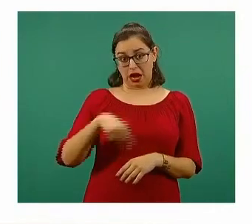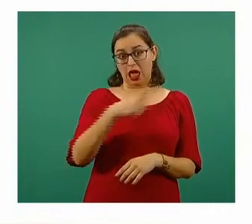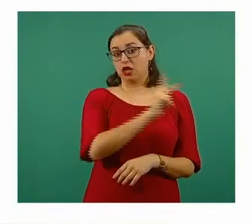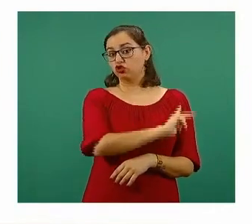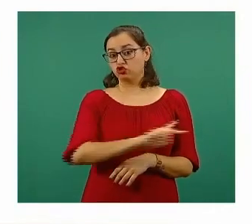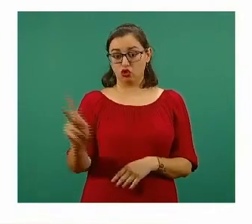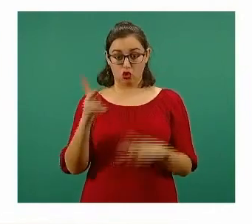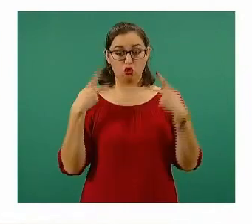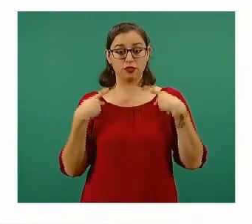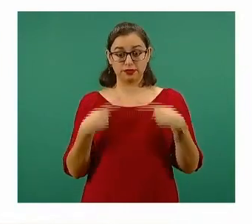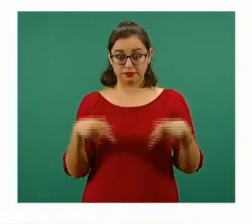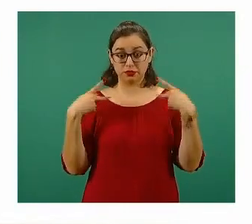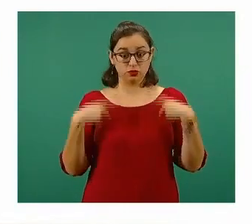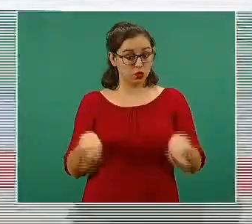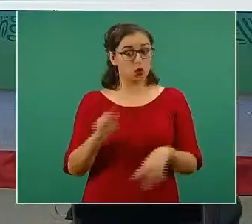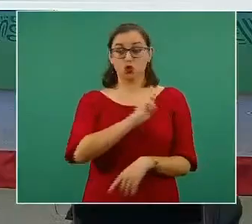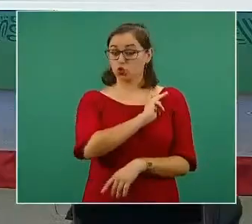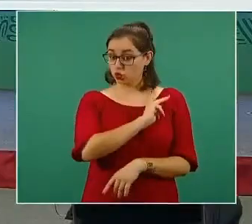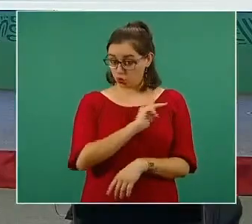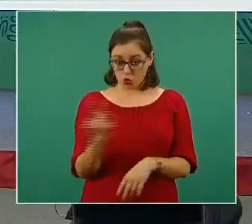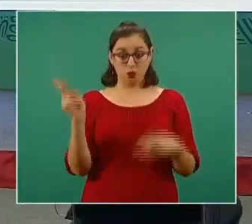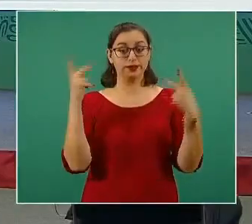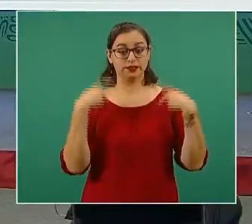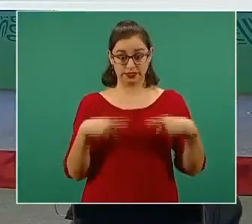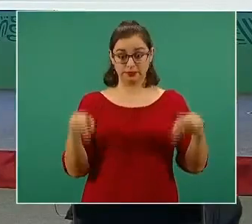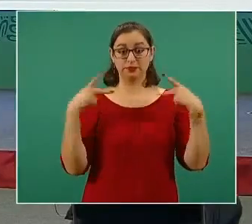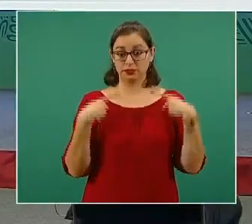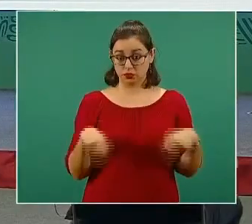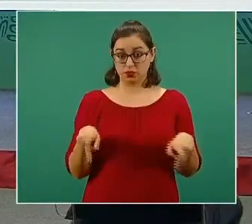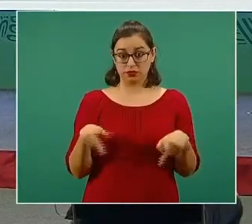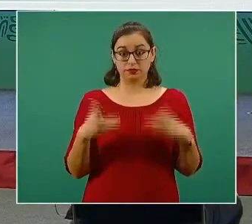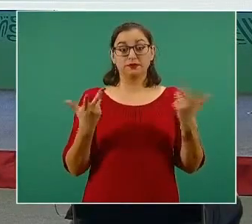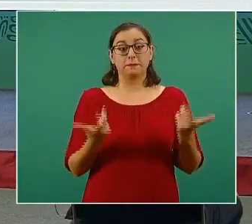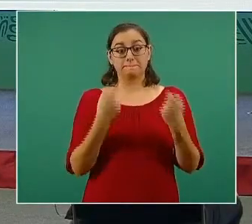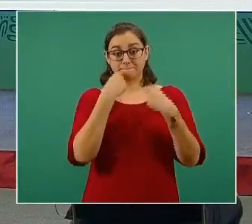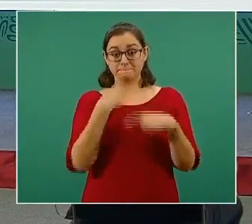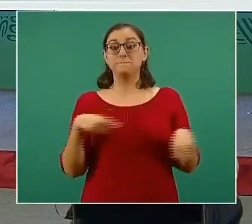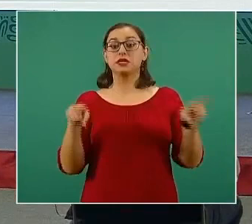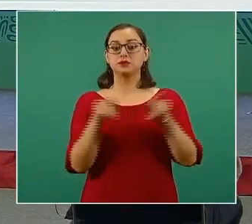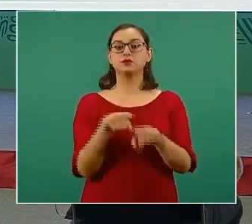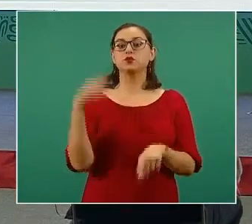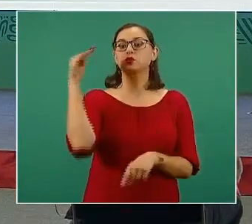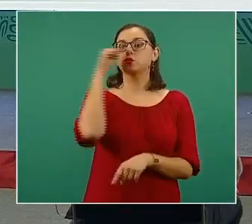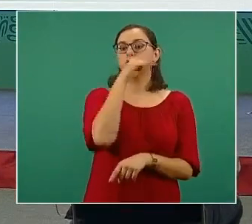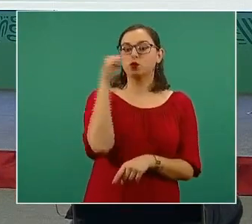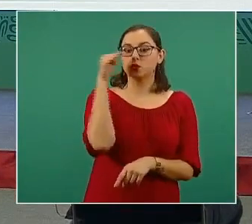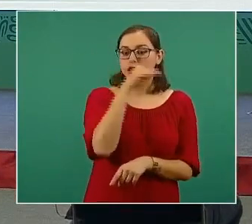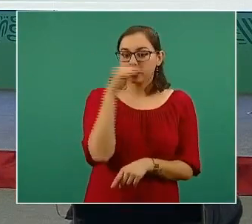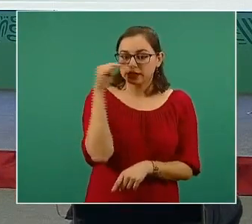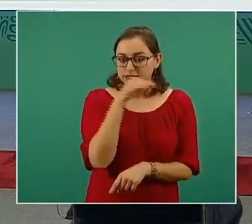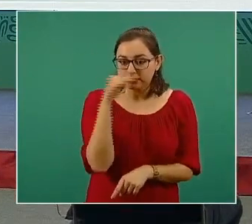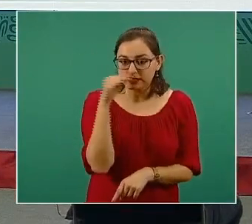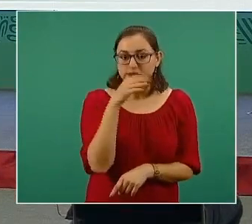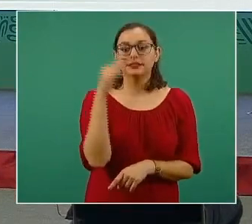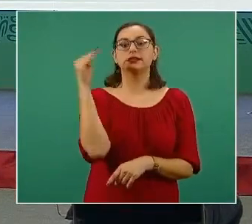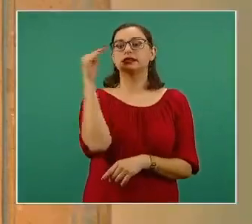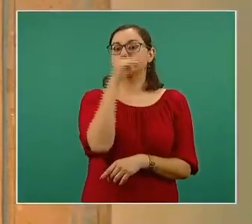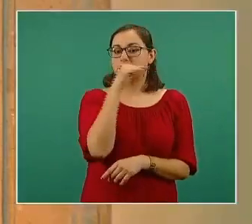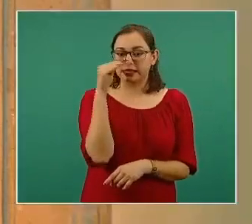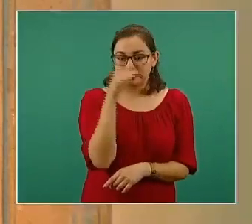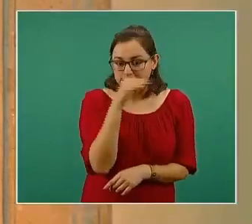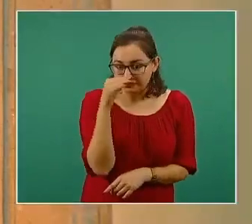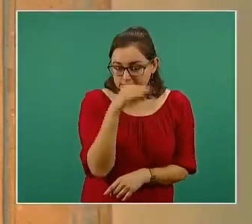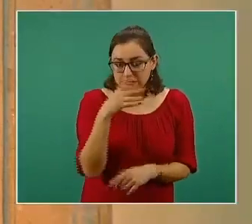de cobertura universal, y recordamos que es un programa gratuito. A nadie se le debe